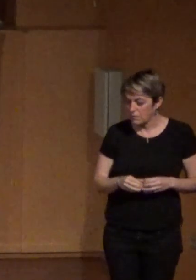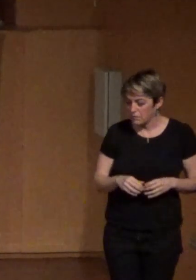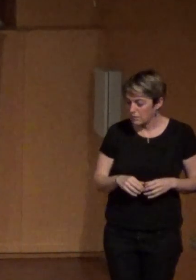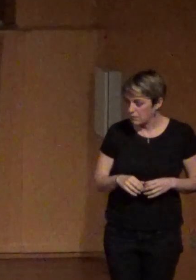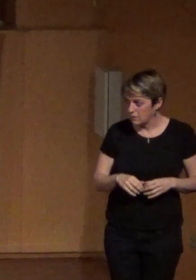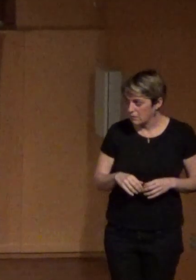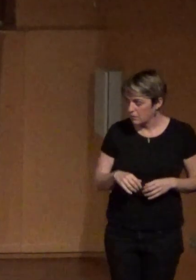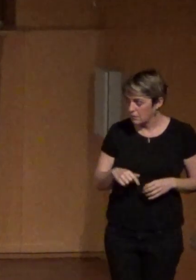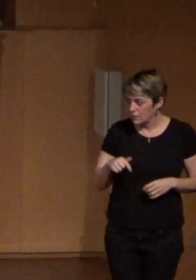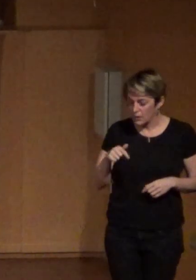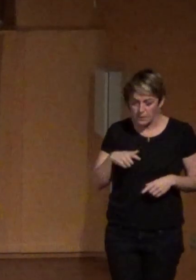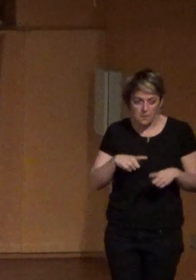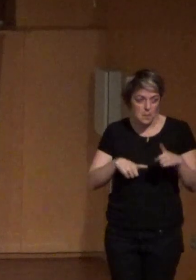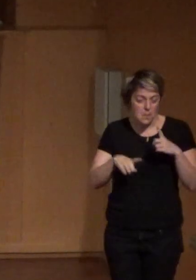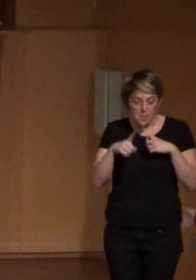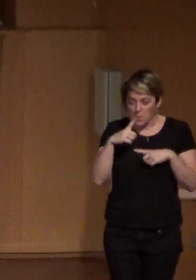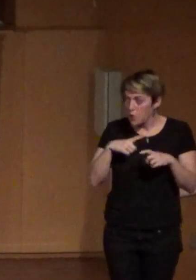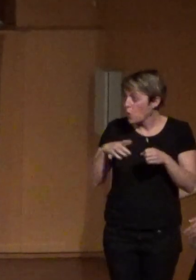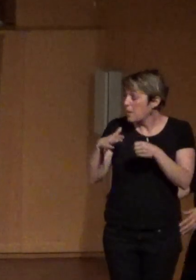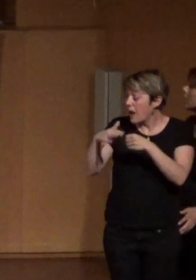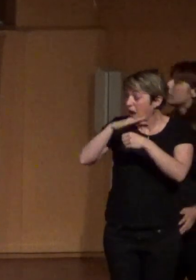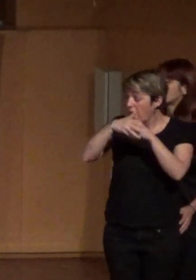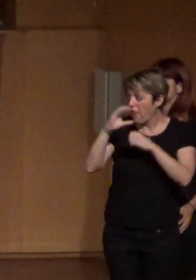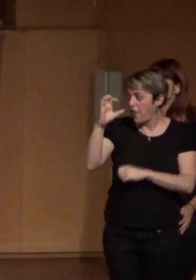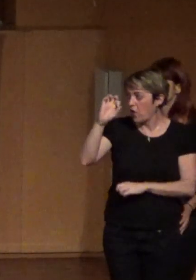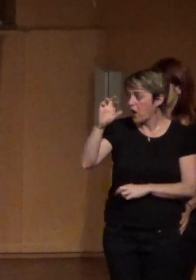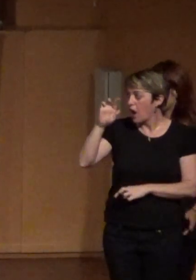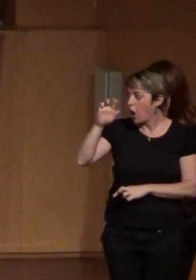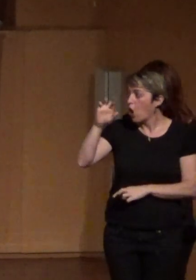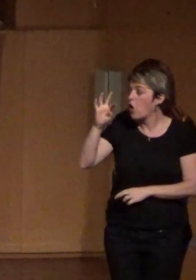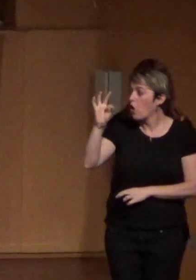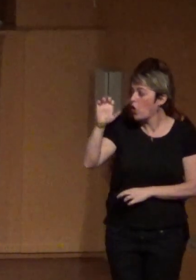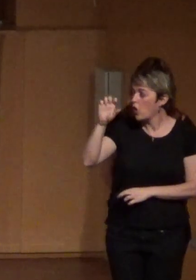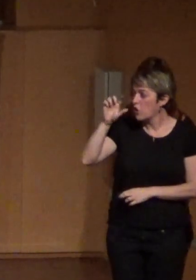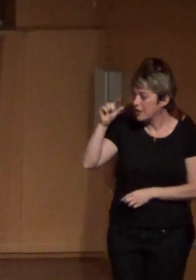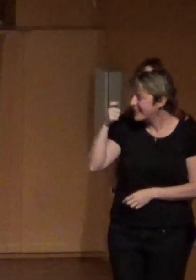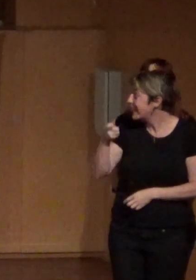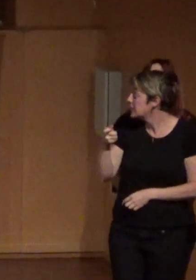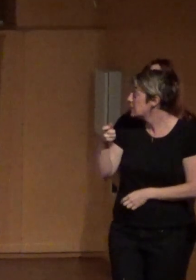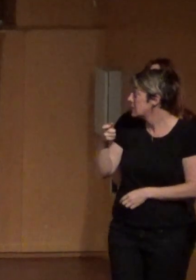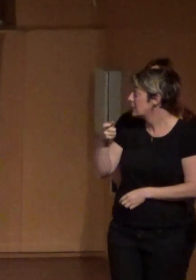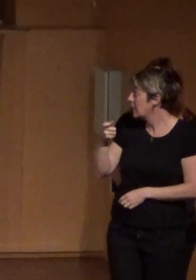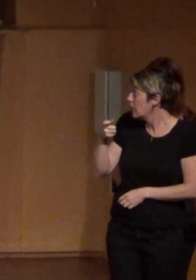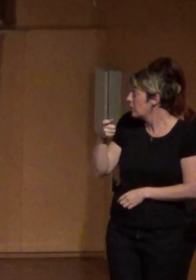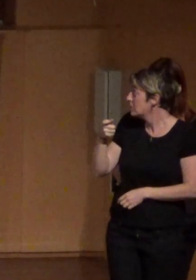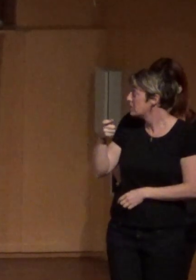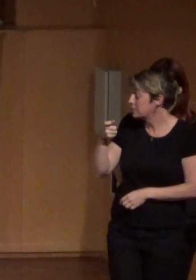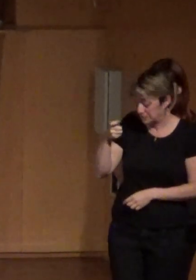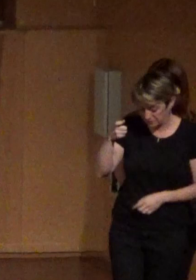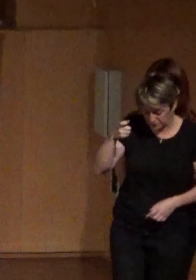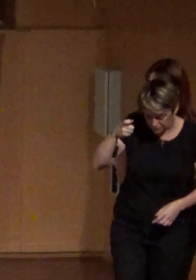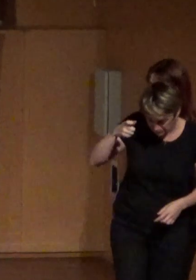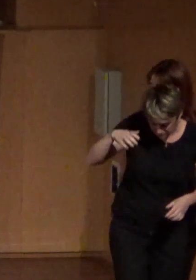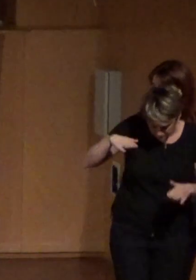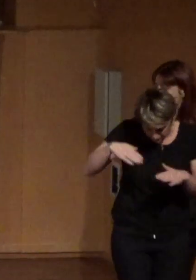una hipofunción del córtex prefrontal. Todos los trastornos que tienen que ver con el neurodesarrollo tienen su origen a nivel frontal, como el